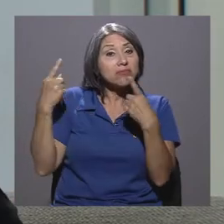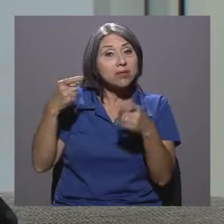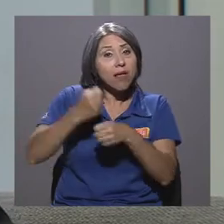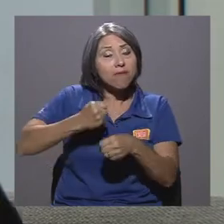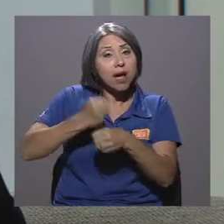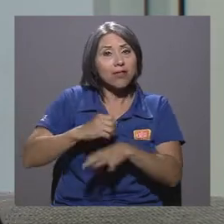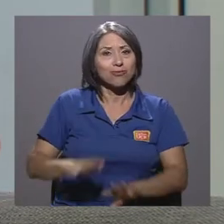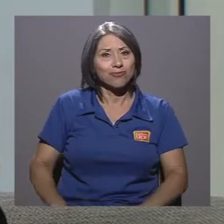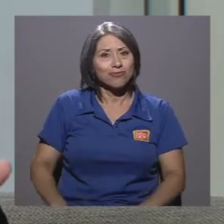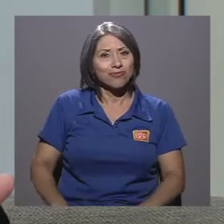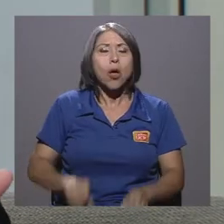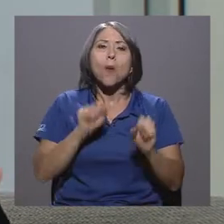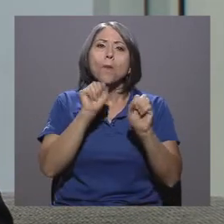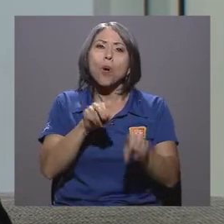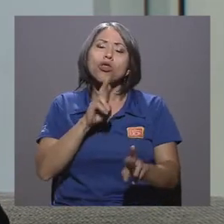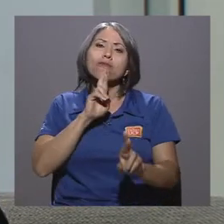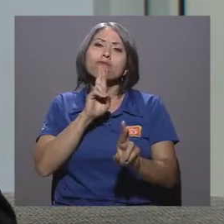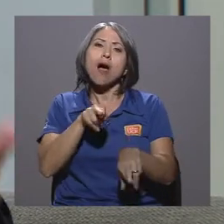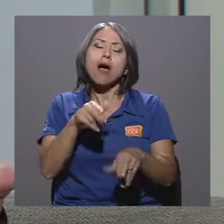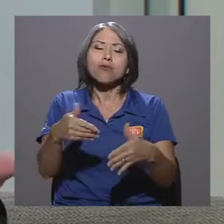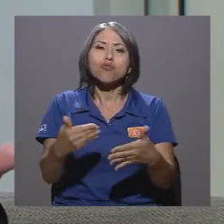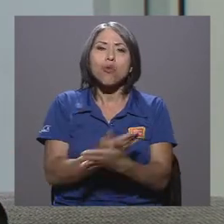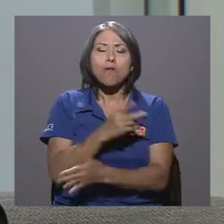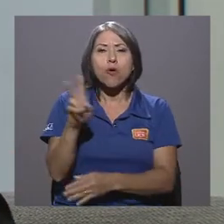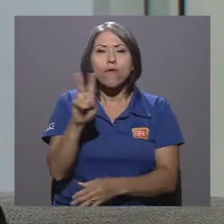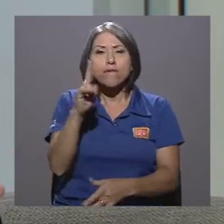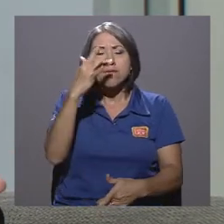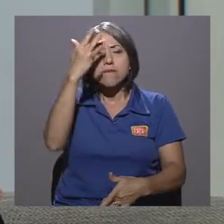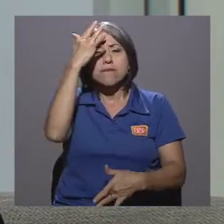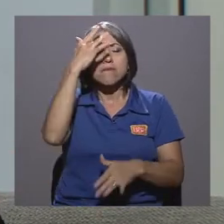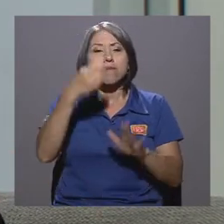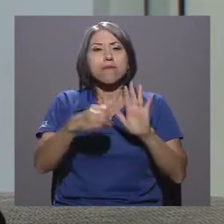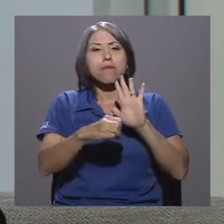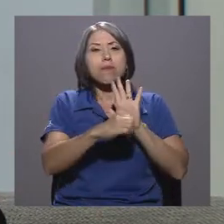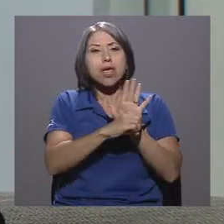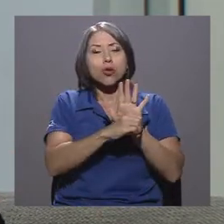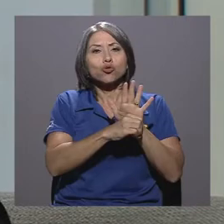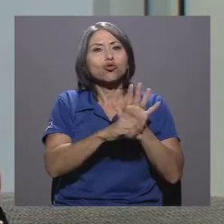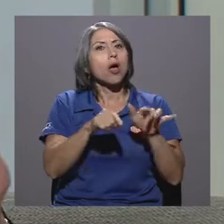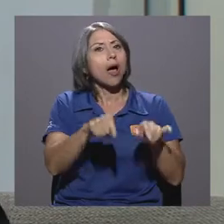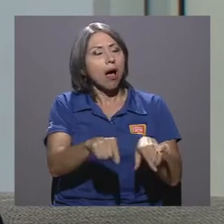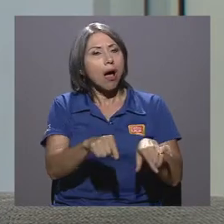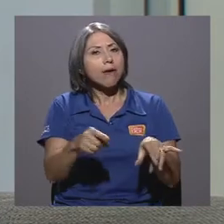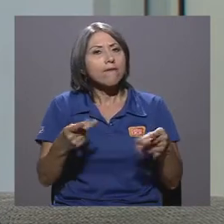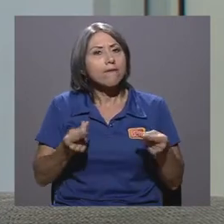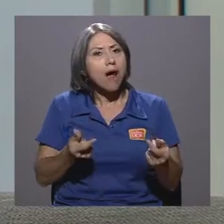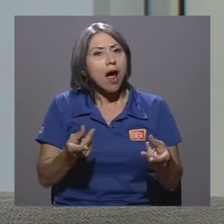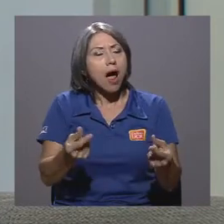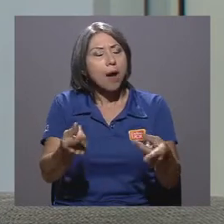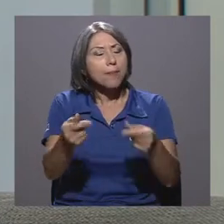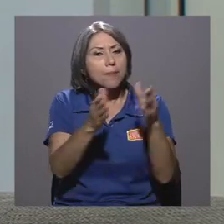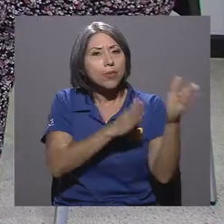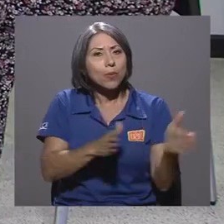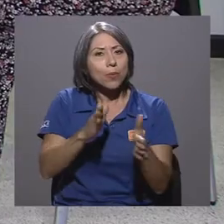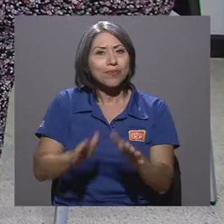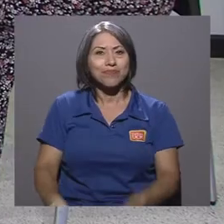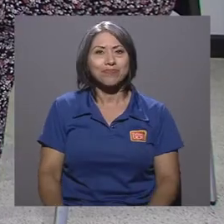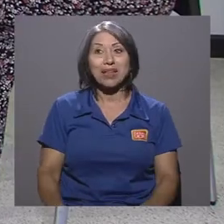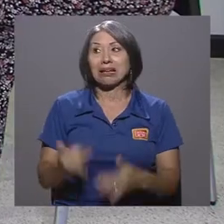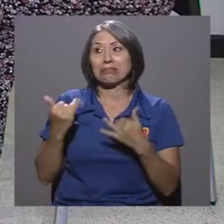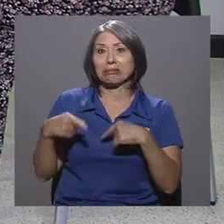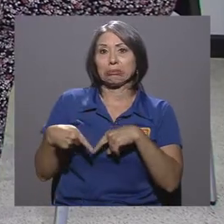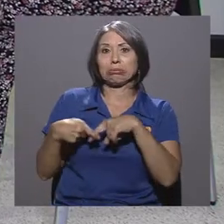Entonces, el poder reaccionar ante este nuevo virus realmente ha sido rápido en términos de preparativos. Las